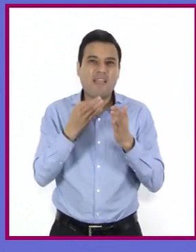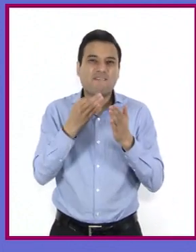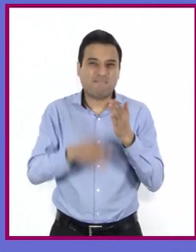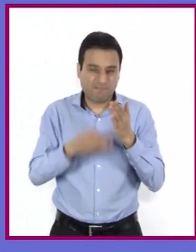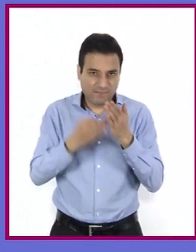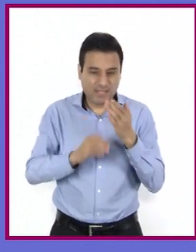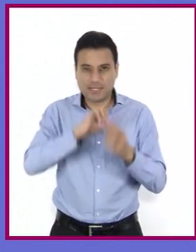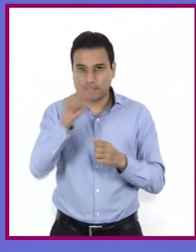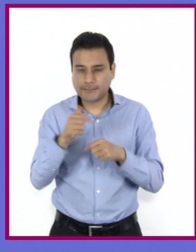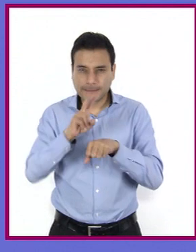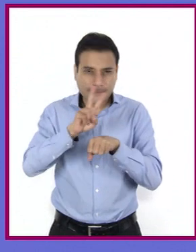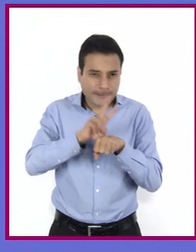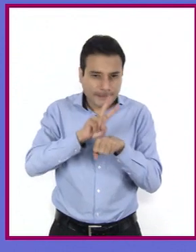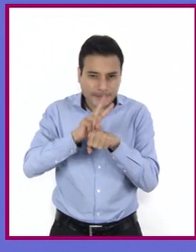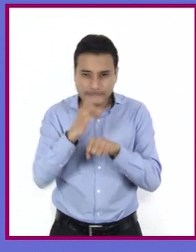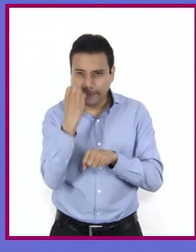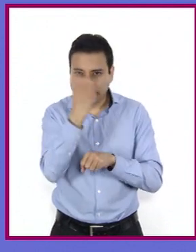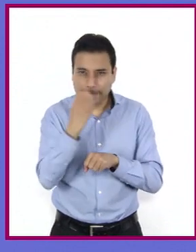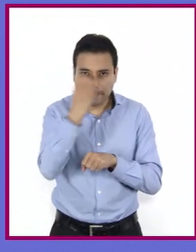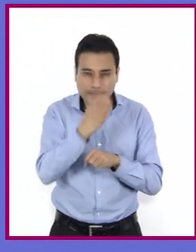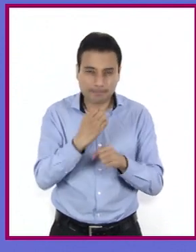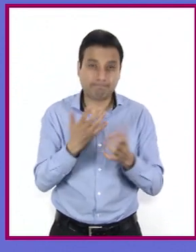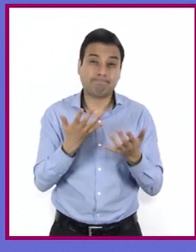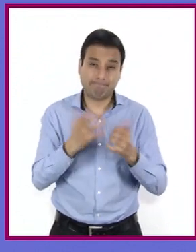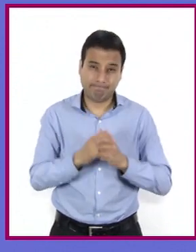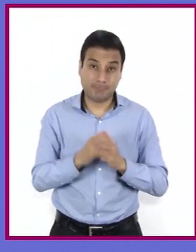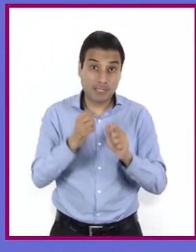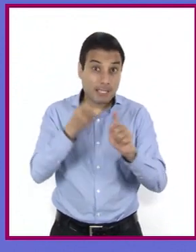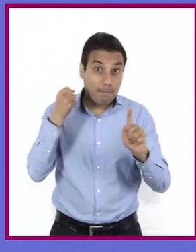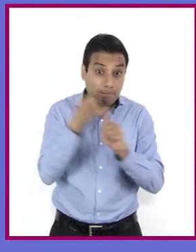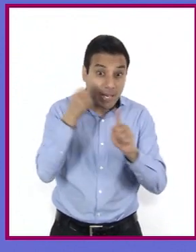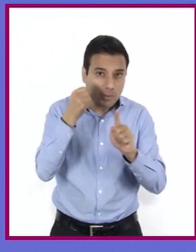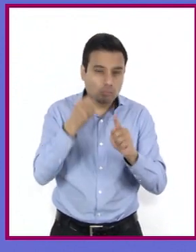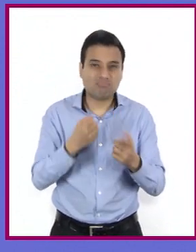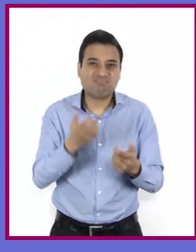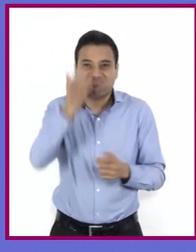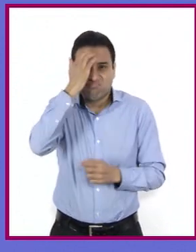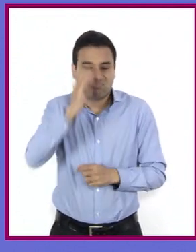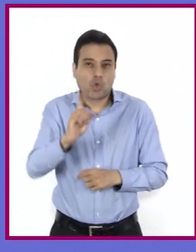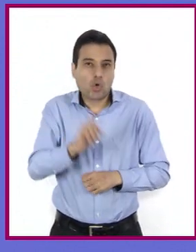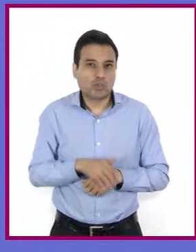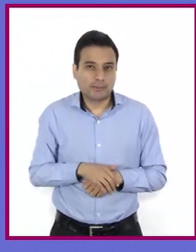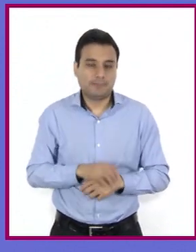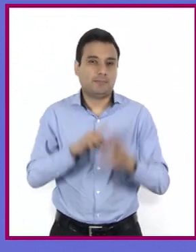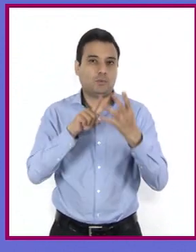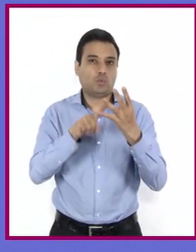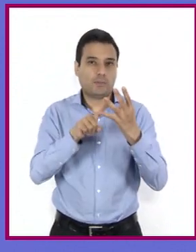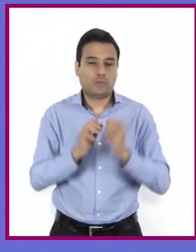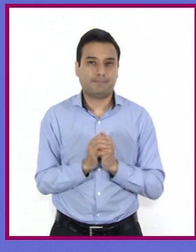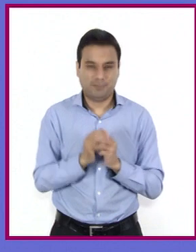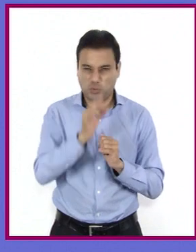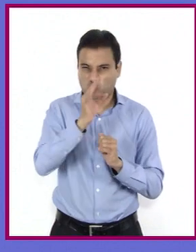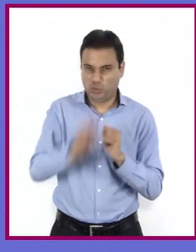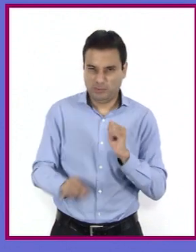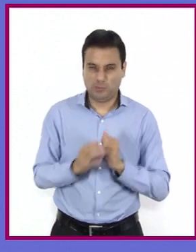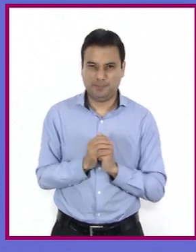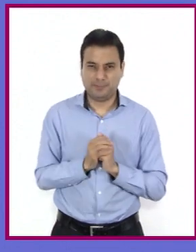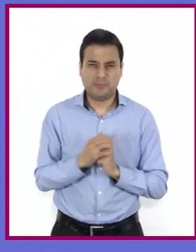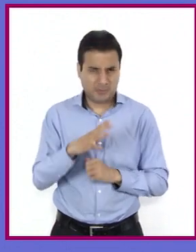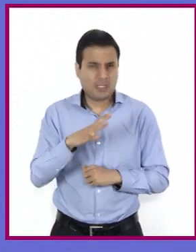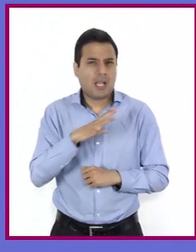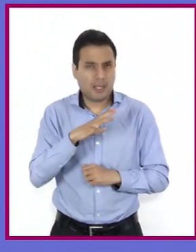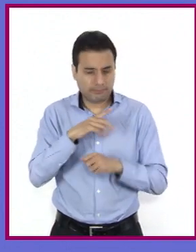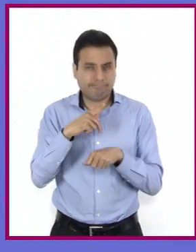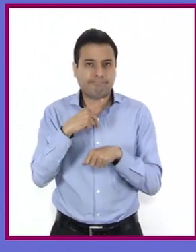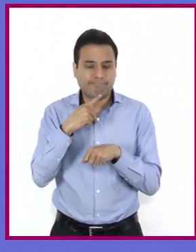seguimiento y por lo tanto no pudimos dimensionar el impacto de nuestra campaña. 4. Por último, considerar que existen